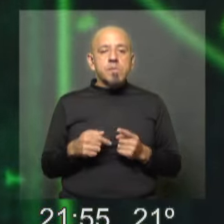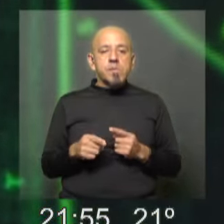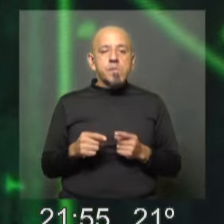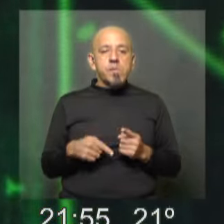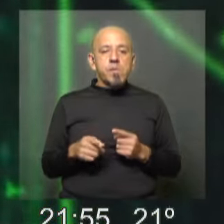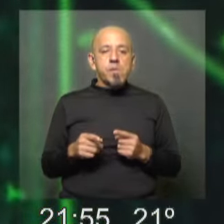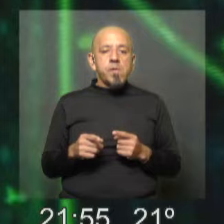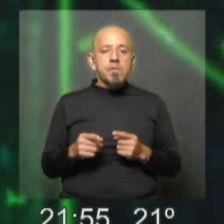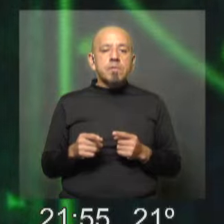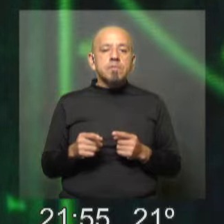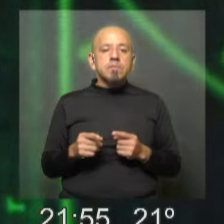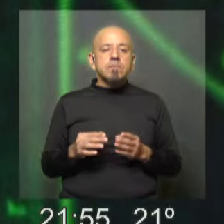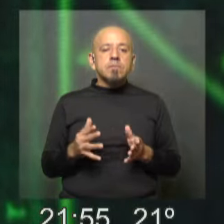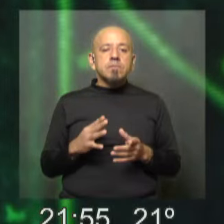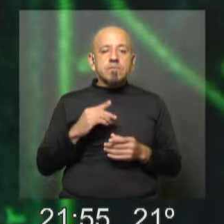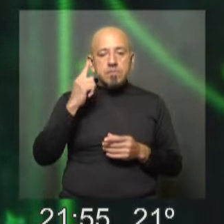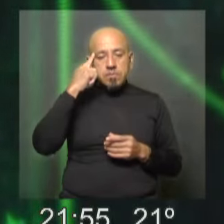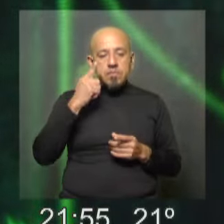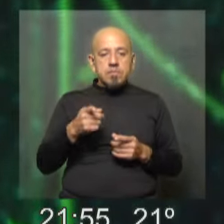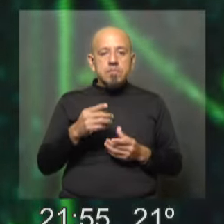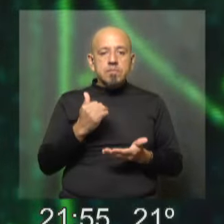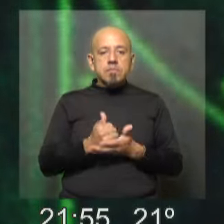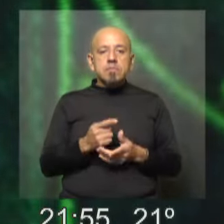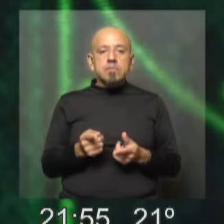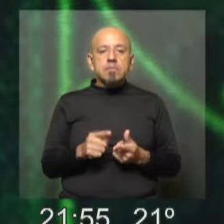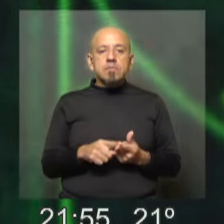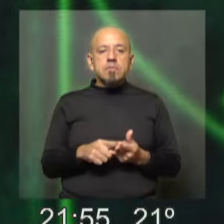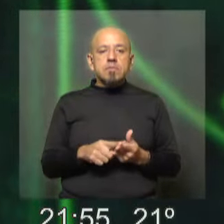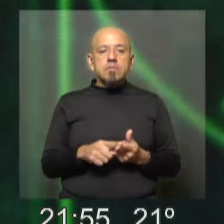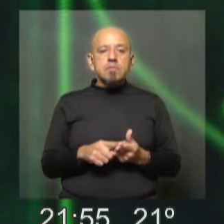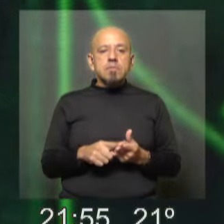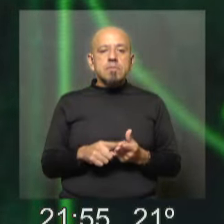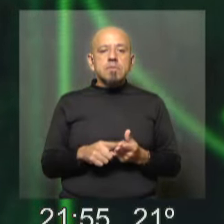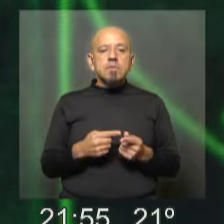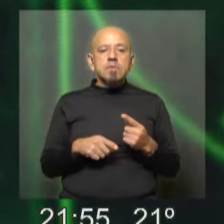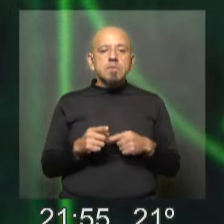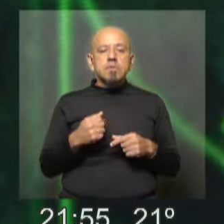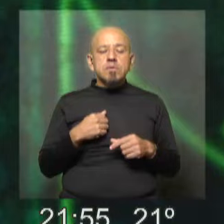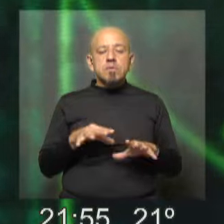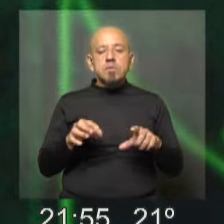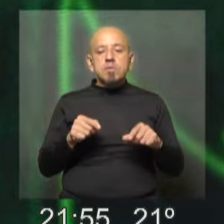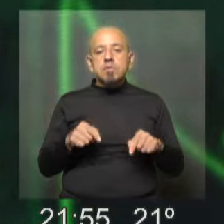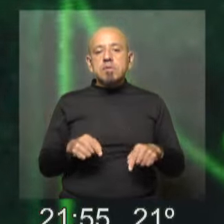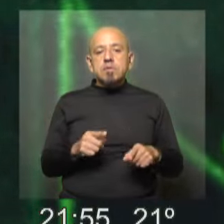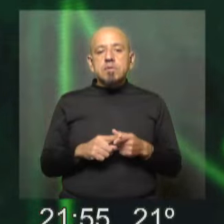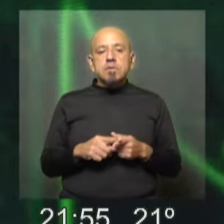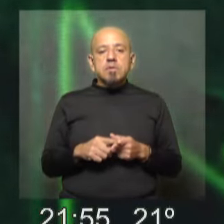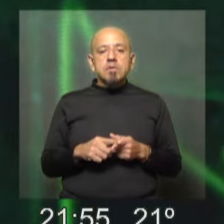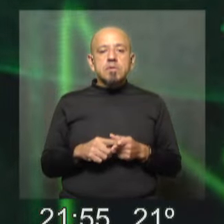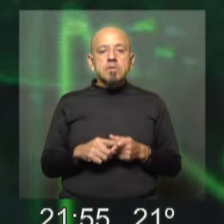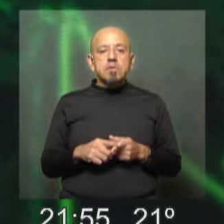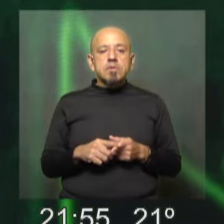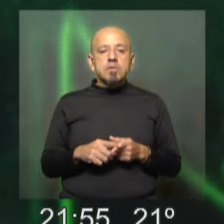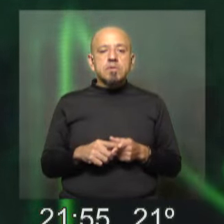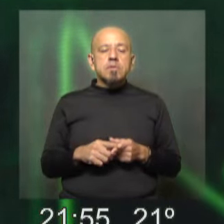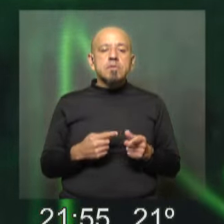qué estamos acá. Como también pensar, bueno, estoy acá, que es mi entorno también, ¿no? Mi lugar donde yo vivo, como que tiene toda ahí una simbología, está